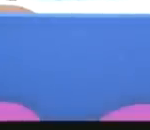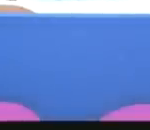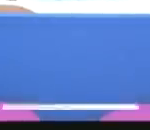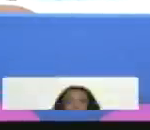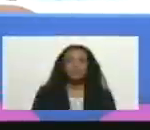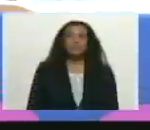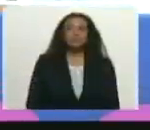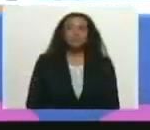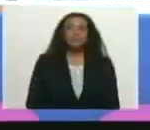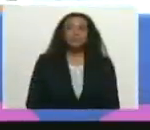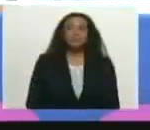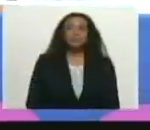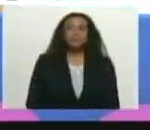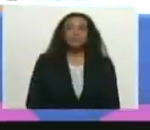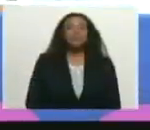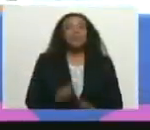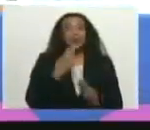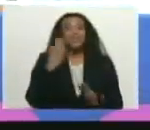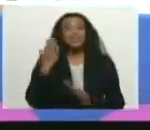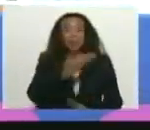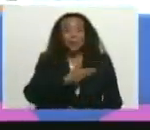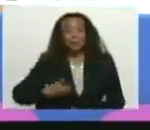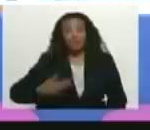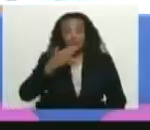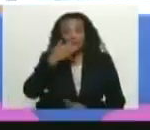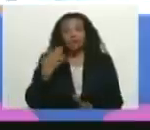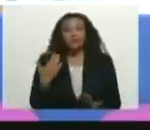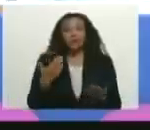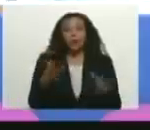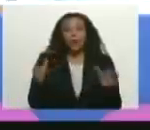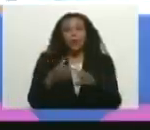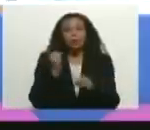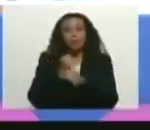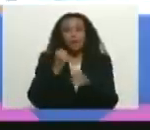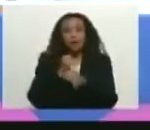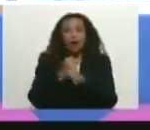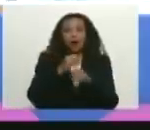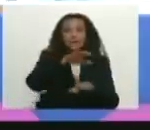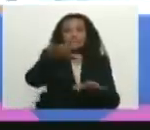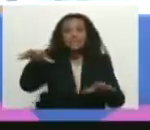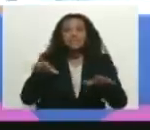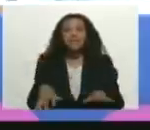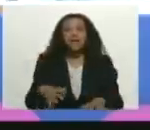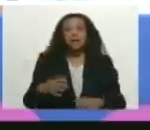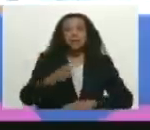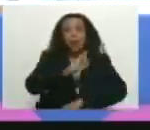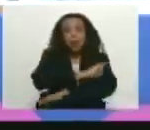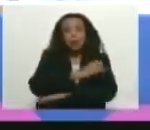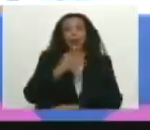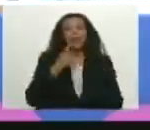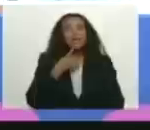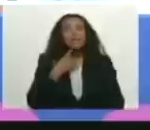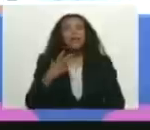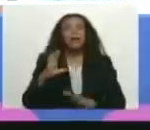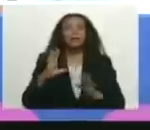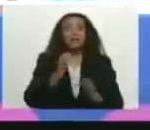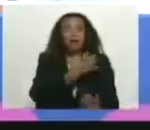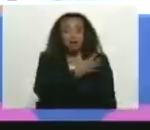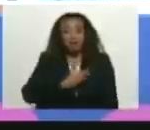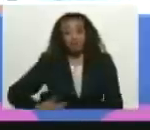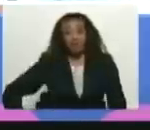trabajos de rehabilitación, de restauración, de mantenimiento y equipamiento de los centros de oración de la Iglesia Cristiana Católica y de la Iglesia